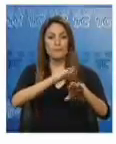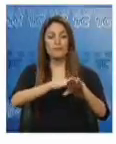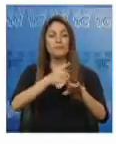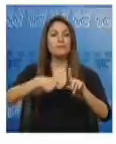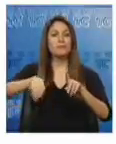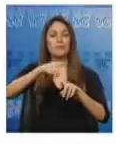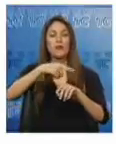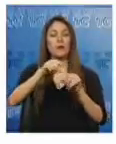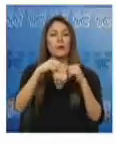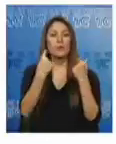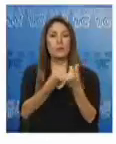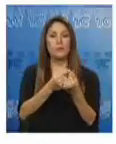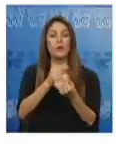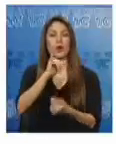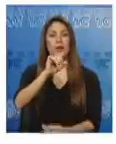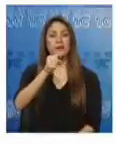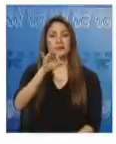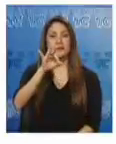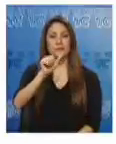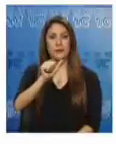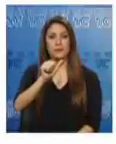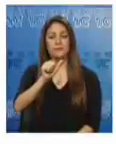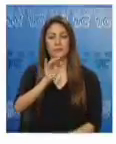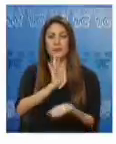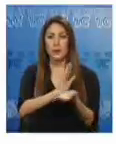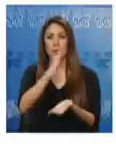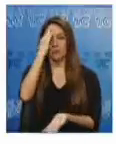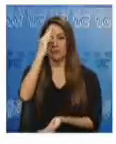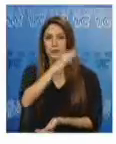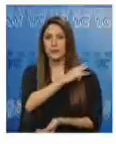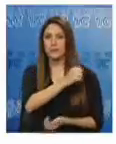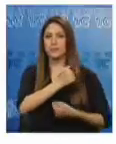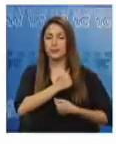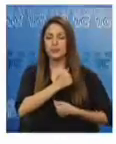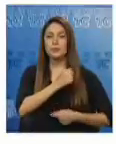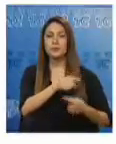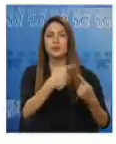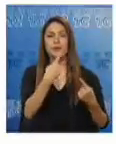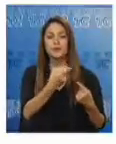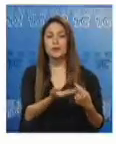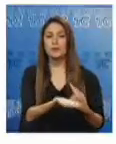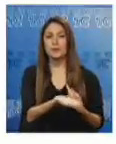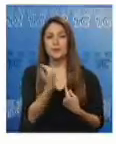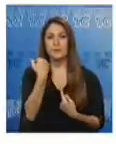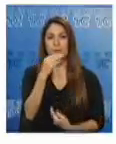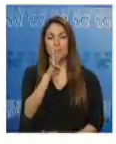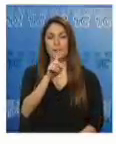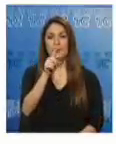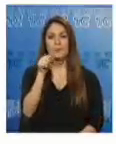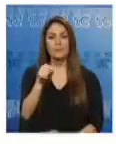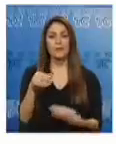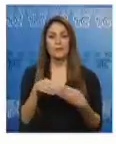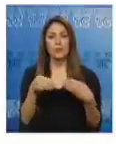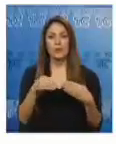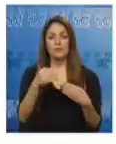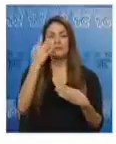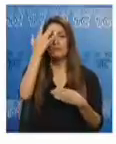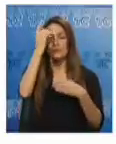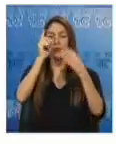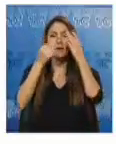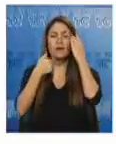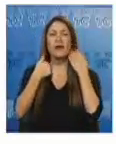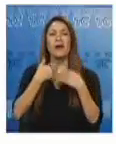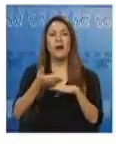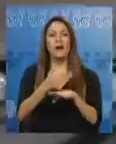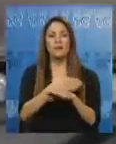del Consejo Directivo del ISFA ejercer las acciones necesarias para recuperar y devolver respectivamente los valores pagados